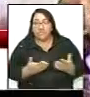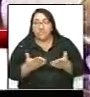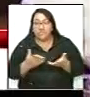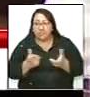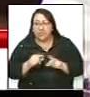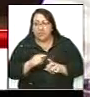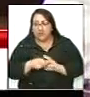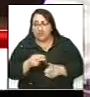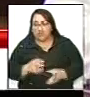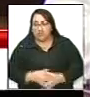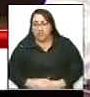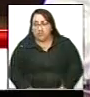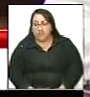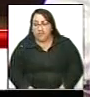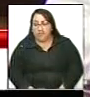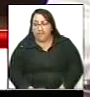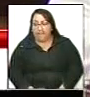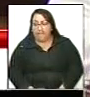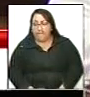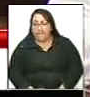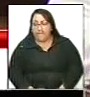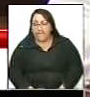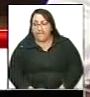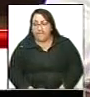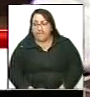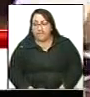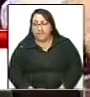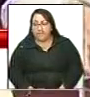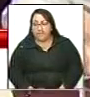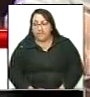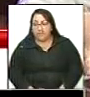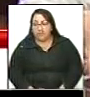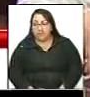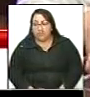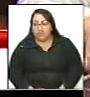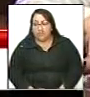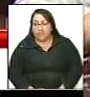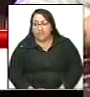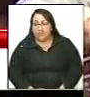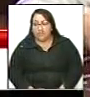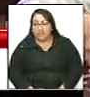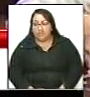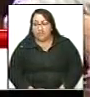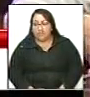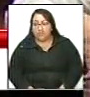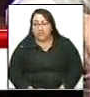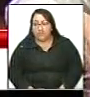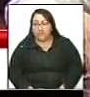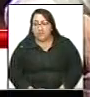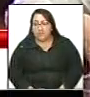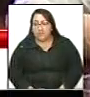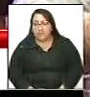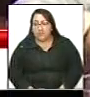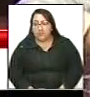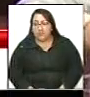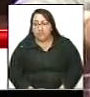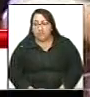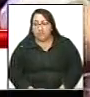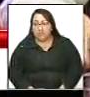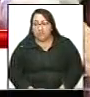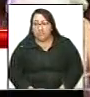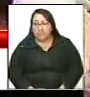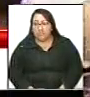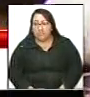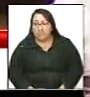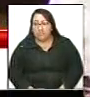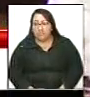cuando lo estimen pertinente. A los señores miembros de la comisión tenemos dictámenes para votar el día de hoy. Sí, perdón, como